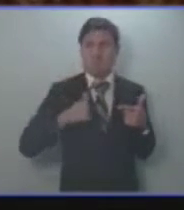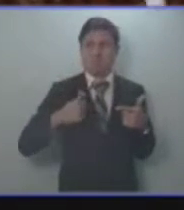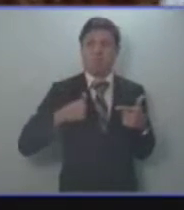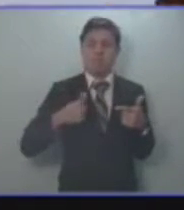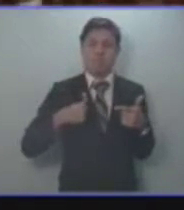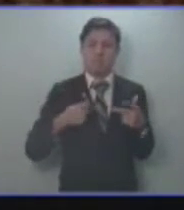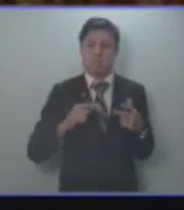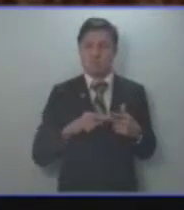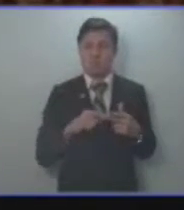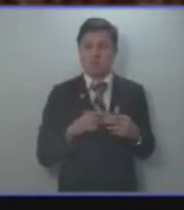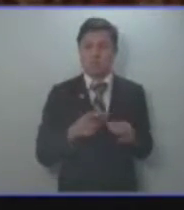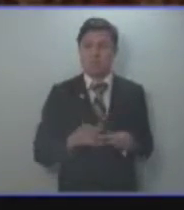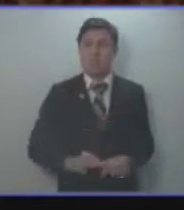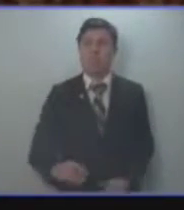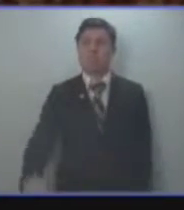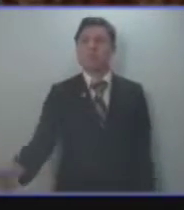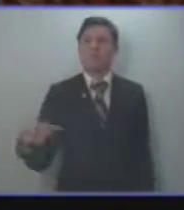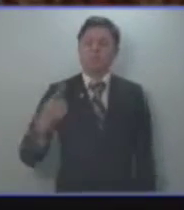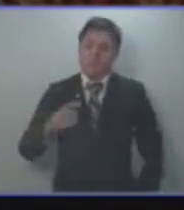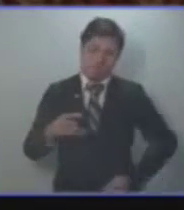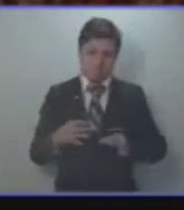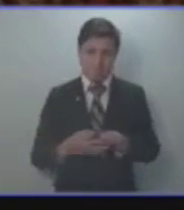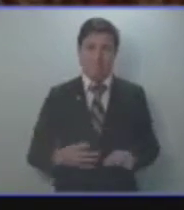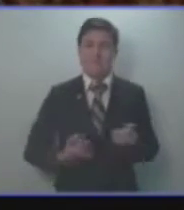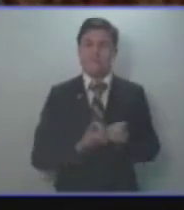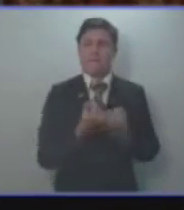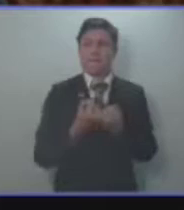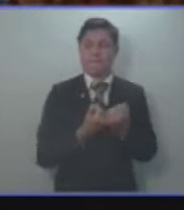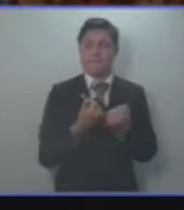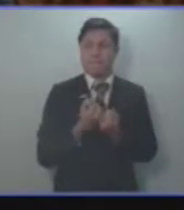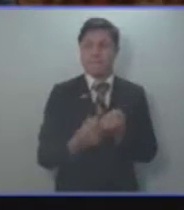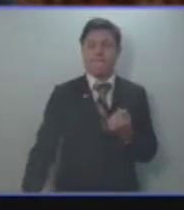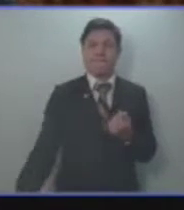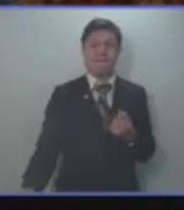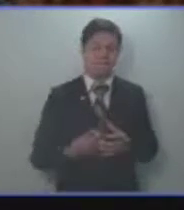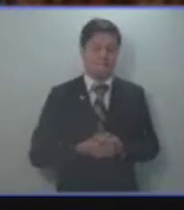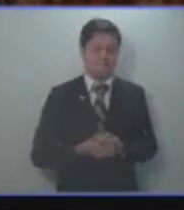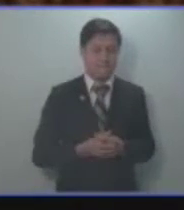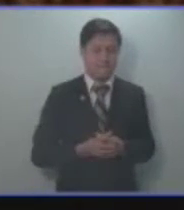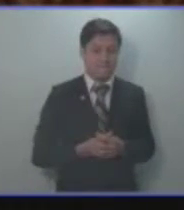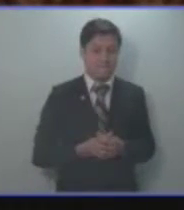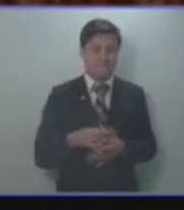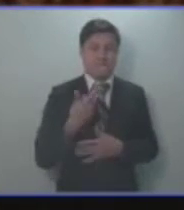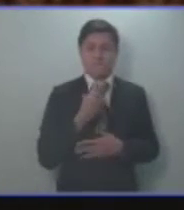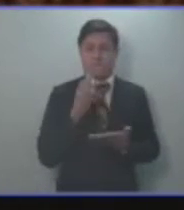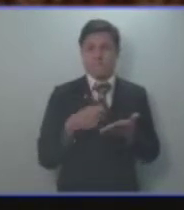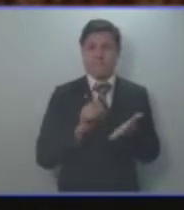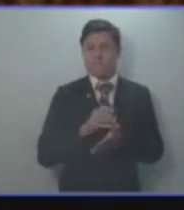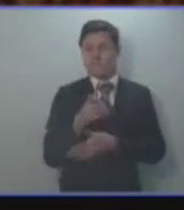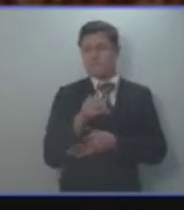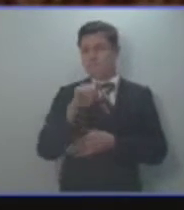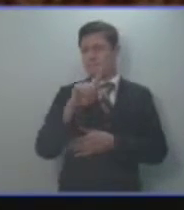va también en complemento al convenio de aviación civil internacional que firmamos allá por